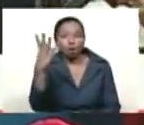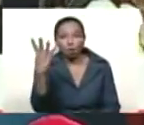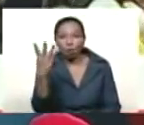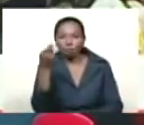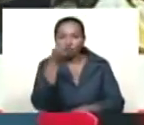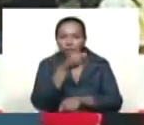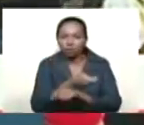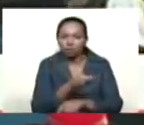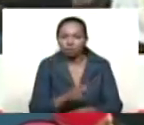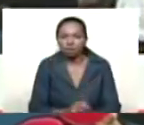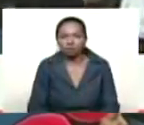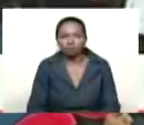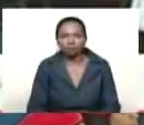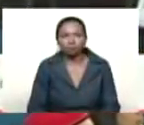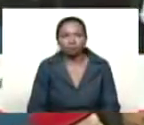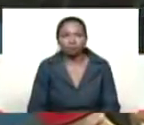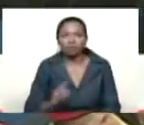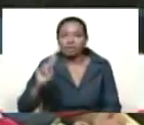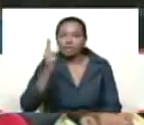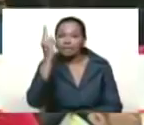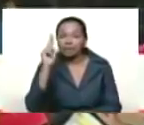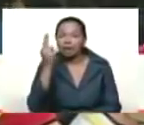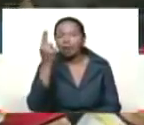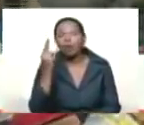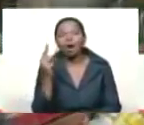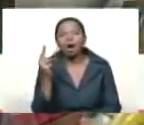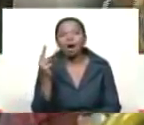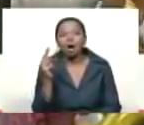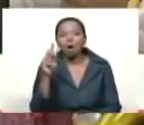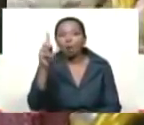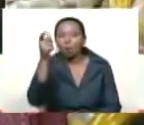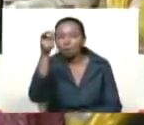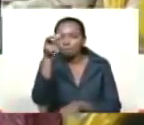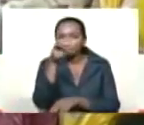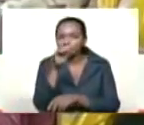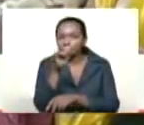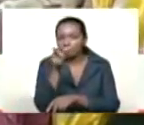De Nicaragua, 1 compatriota.